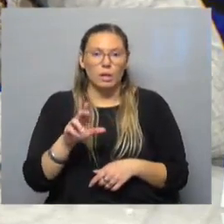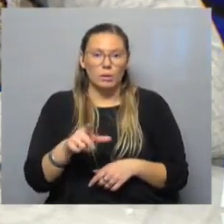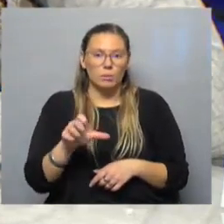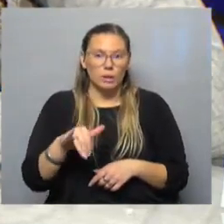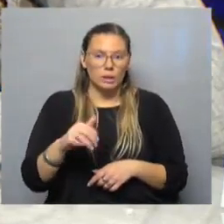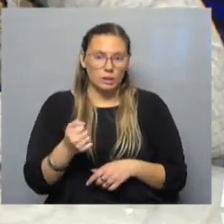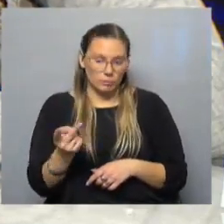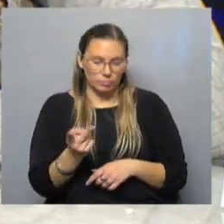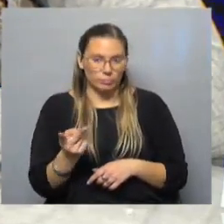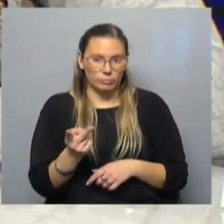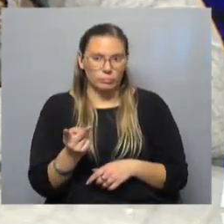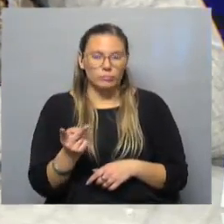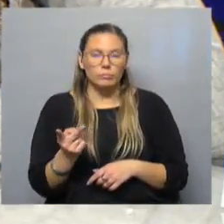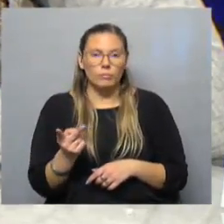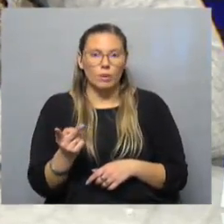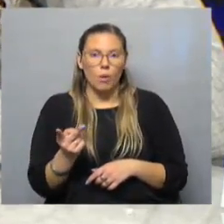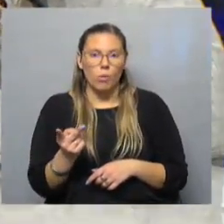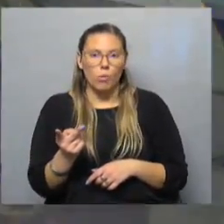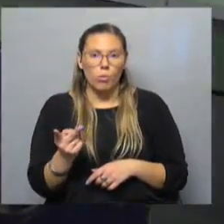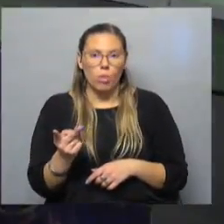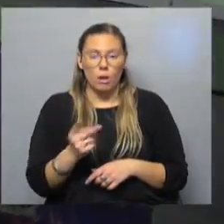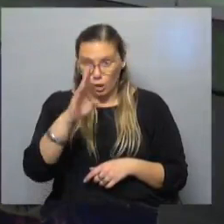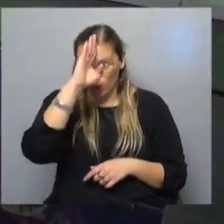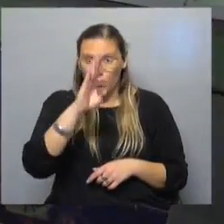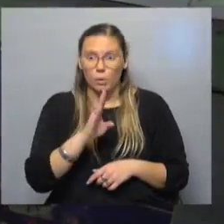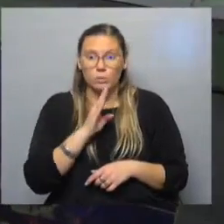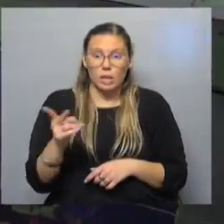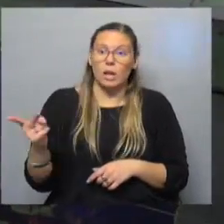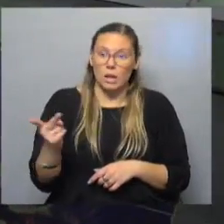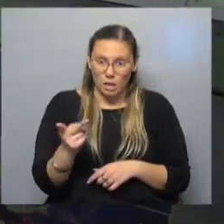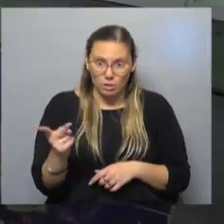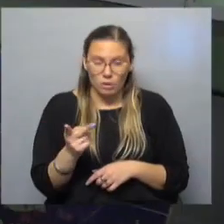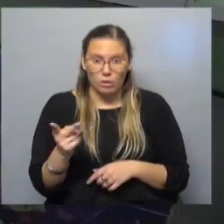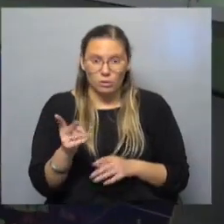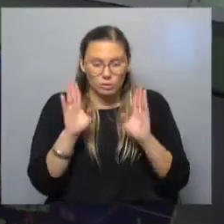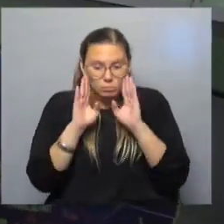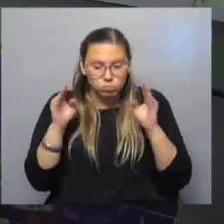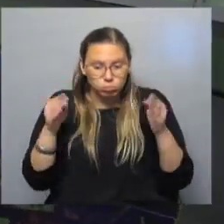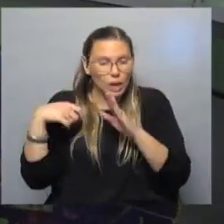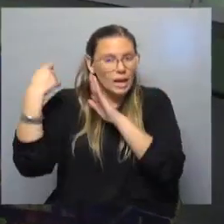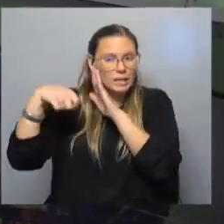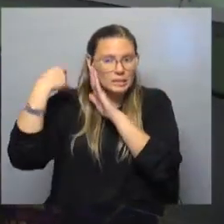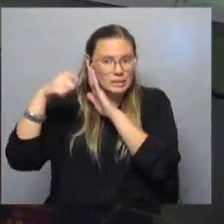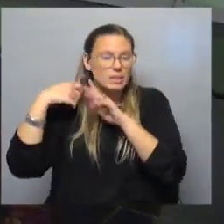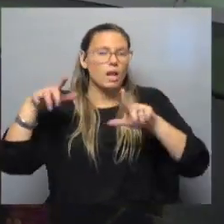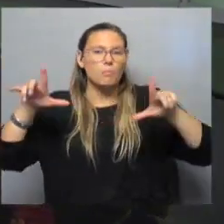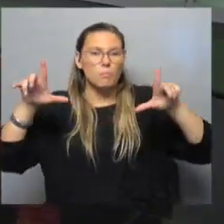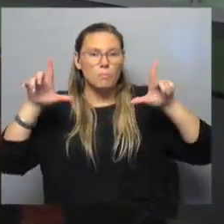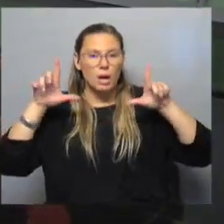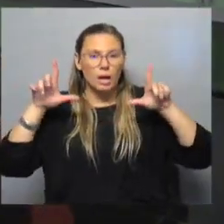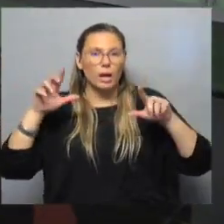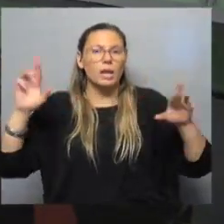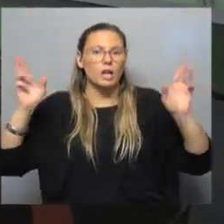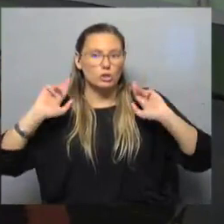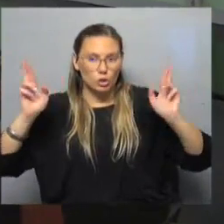Olascuaga. Las dos con hipoacusia y las dos dedicadas al cine, a la imagen, al